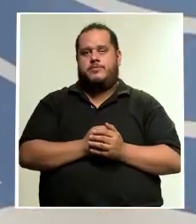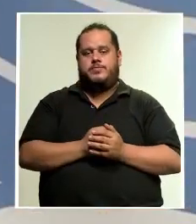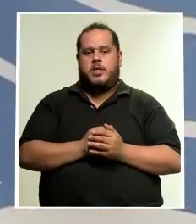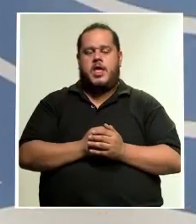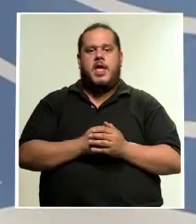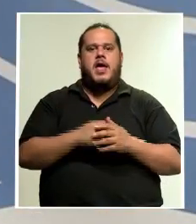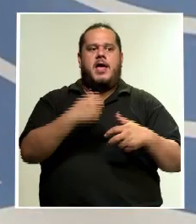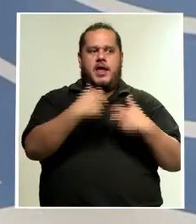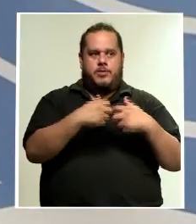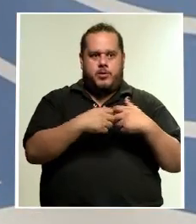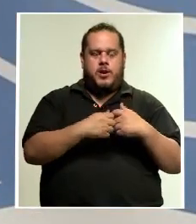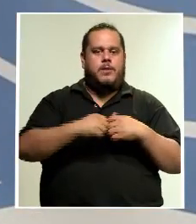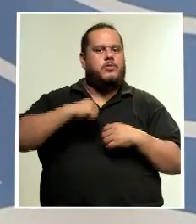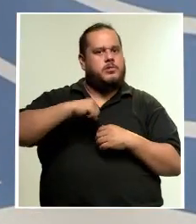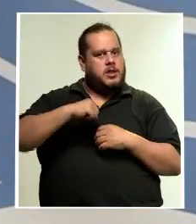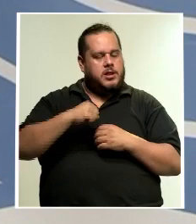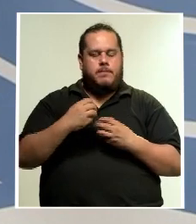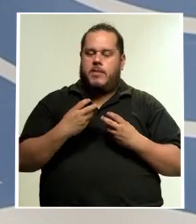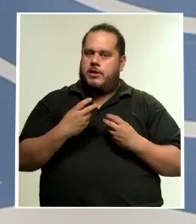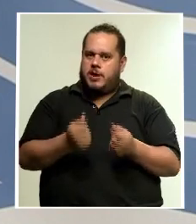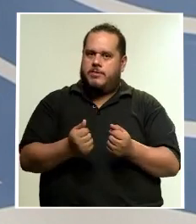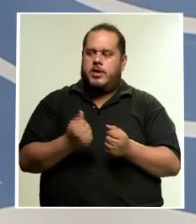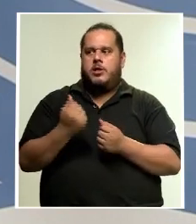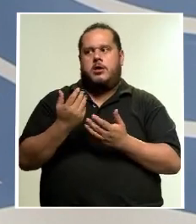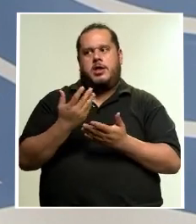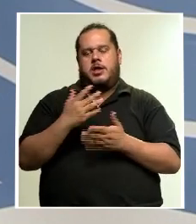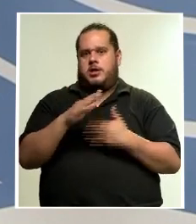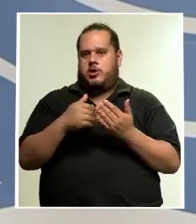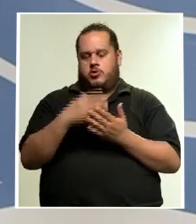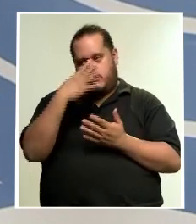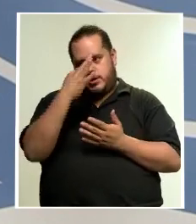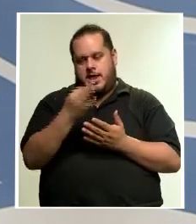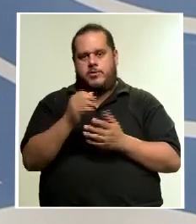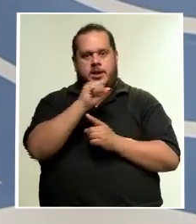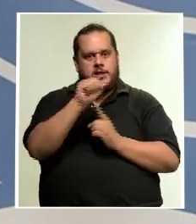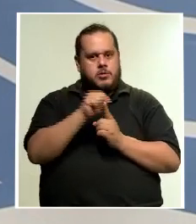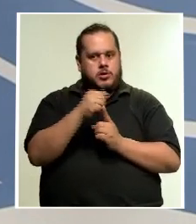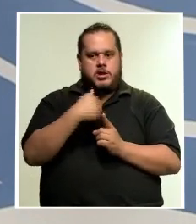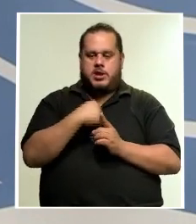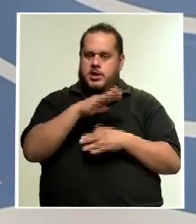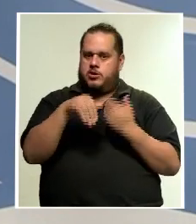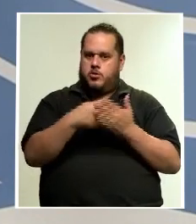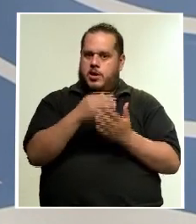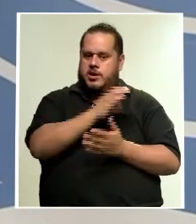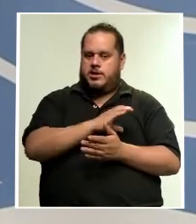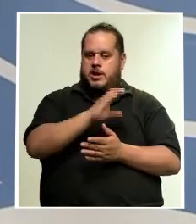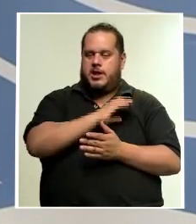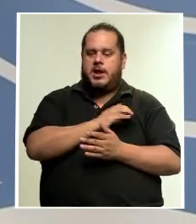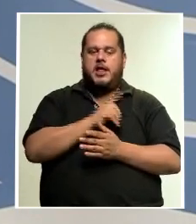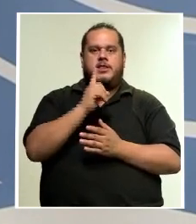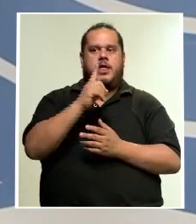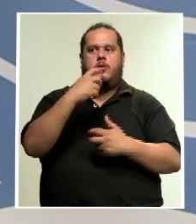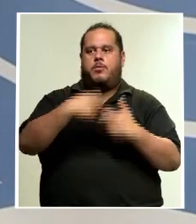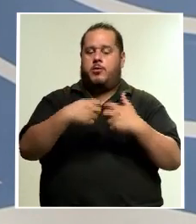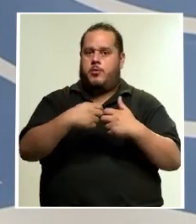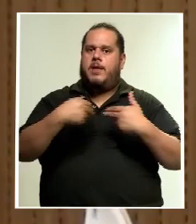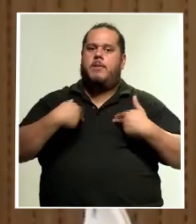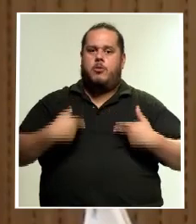El conflicto se ha acelerado mucho más rápido de lo que todos preveíamos. La situación tiene todas las características de una catástrofe